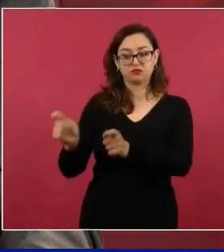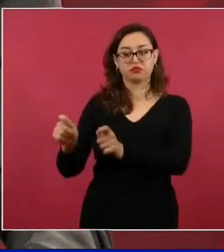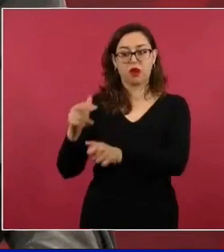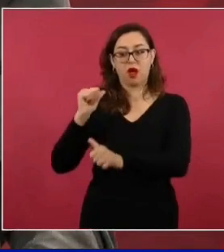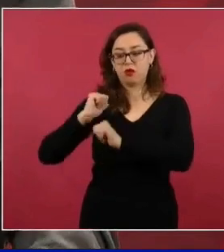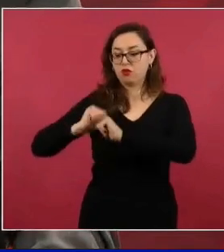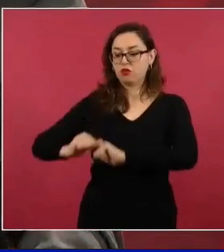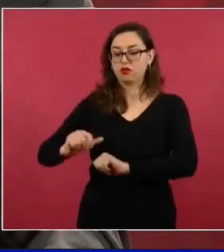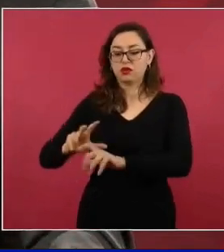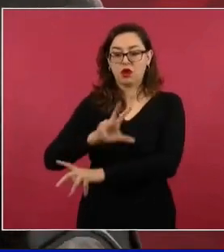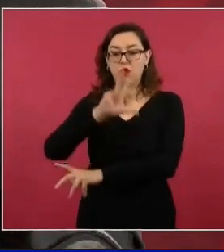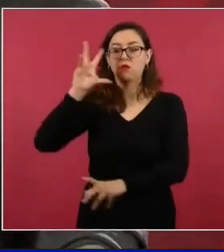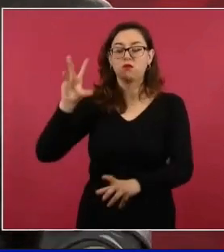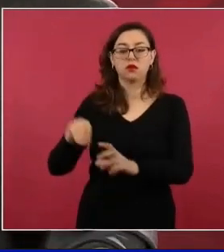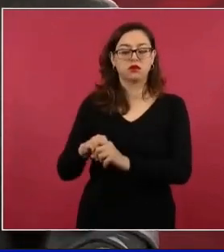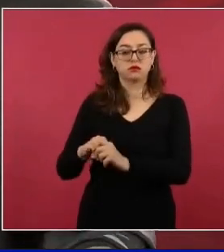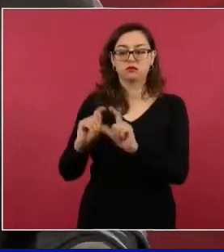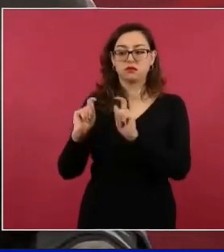Entonces,